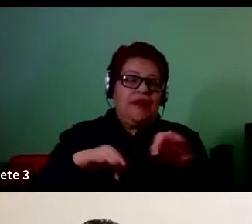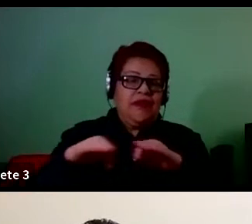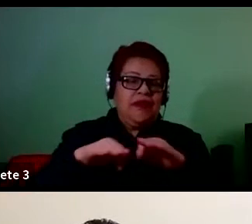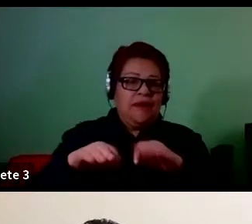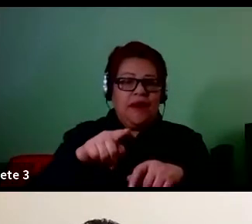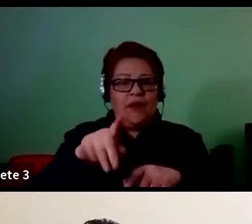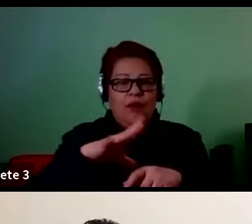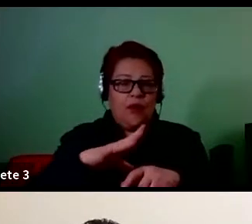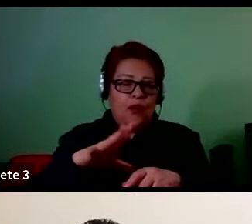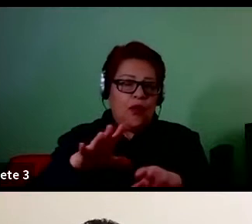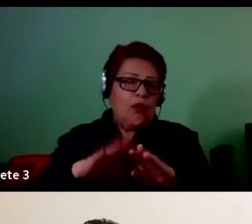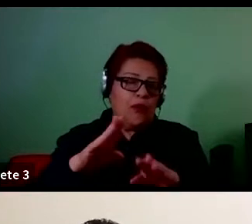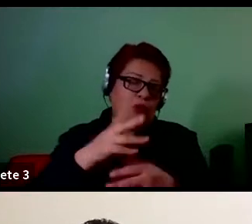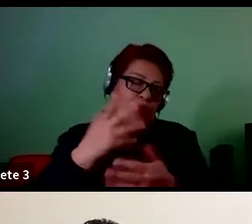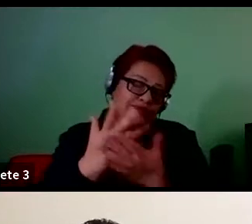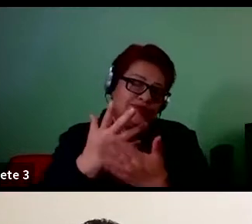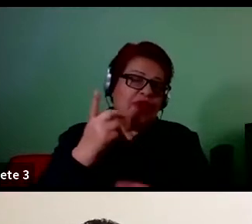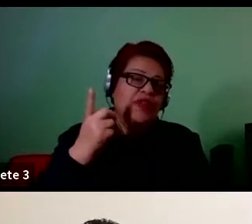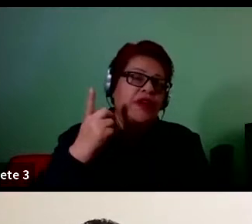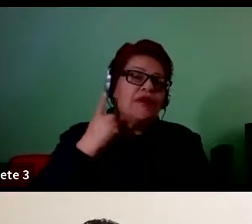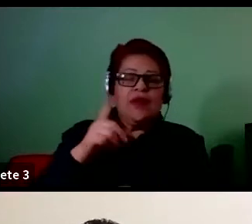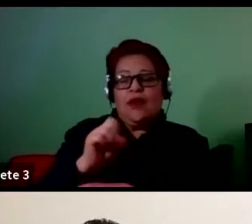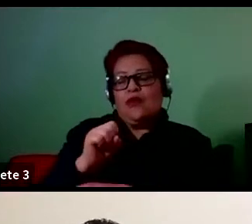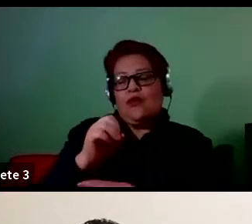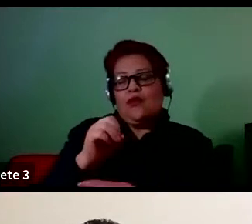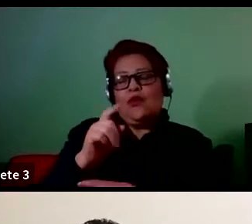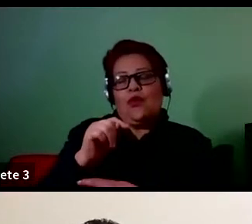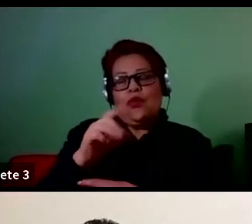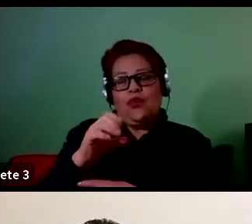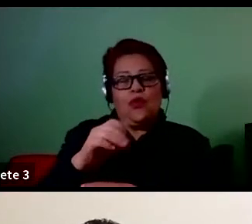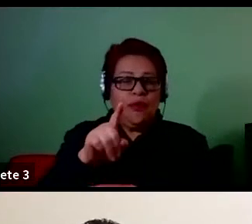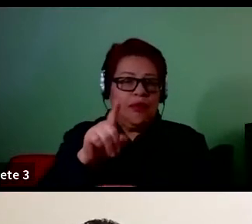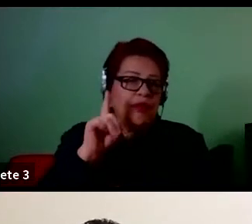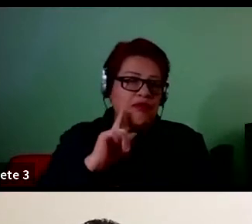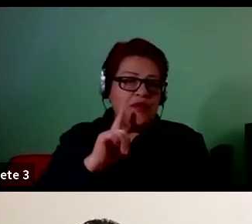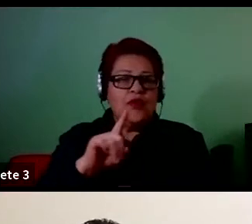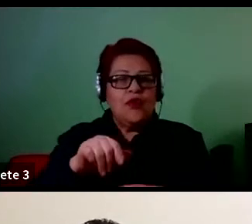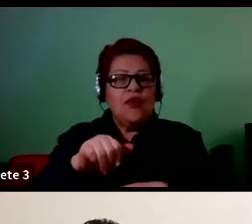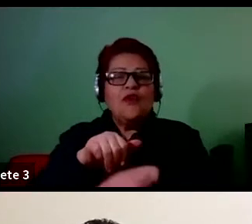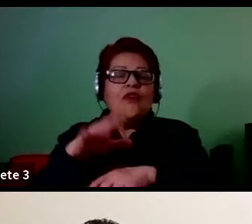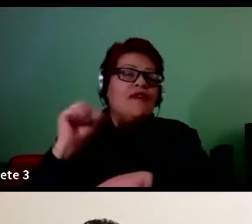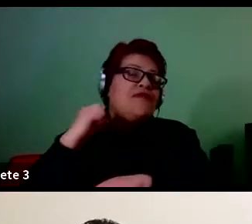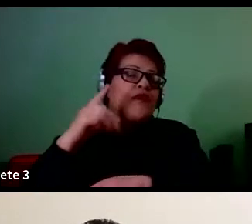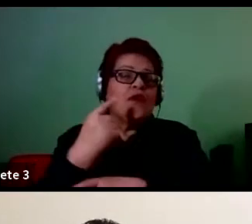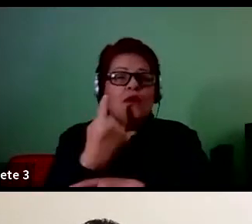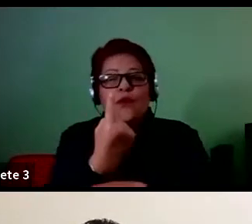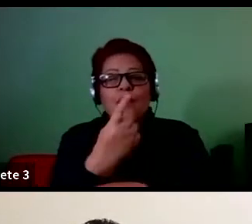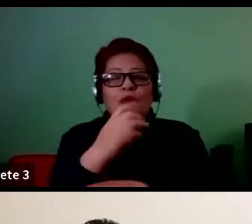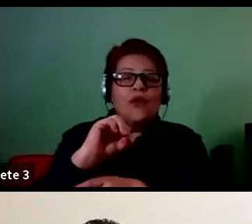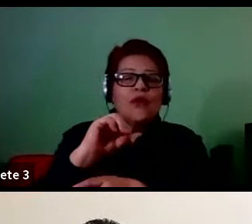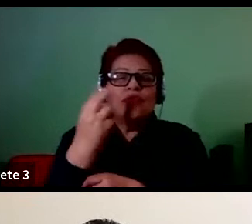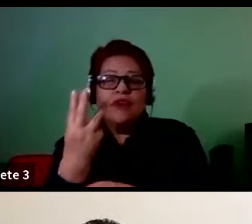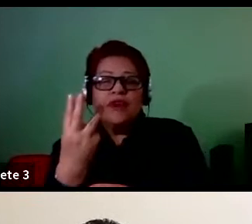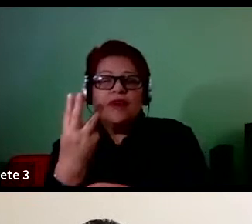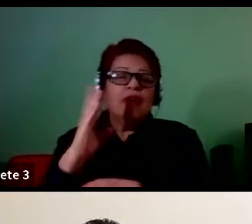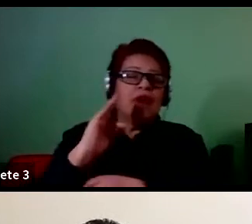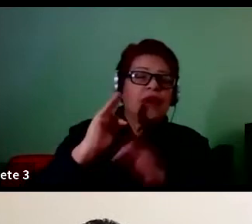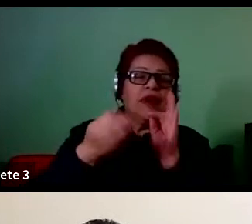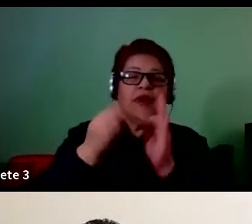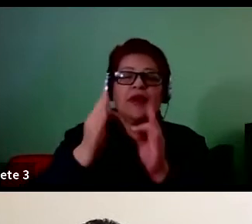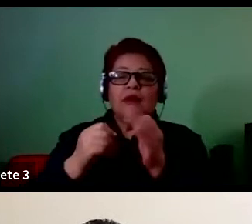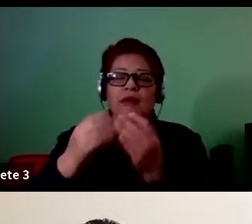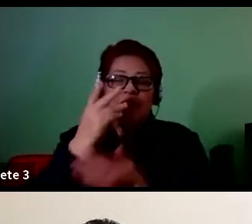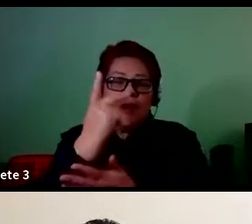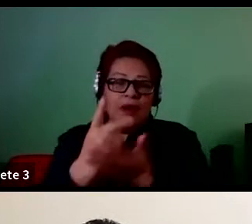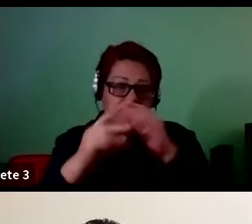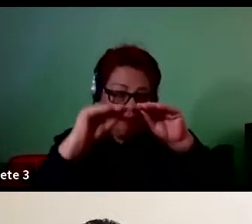Soto, y tendríamos nada más que definir si es en el foro 1 o en el foro 3, aceptando en la